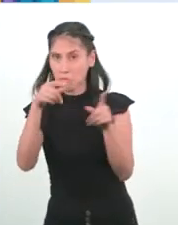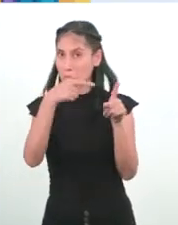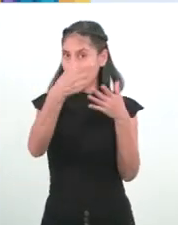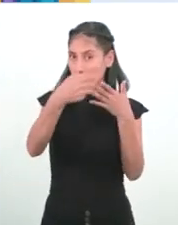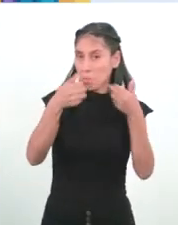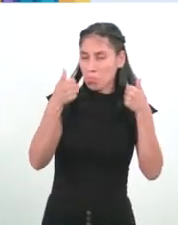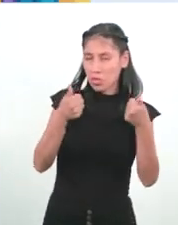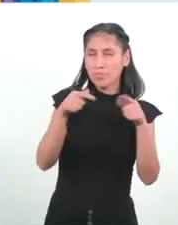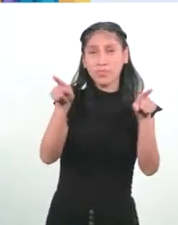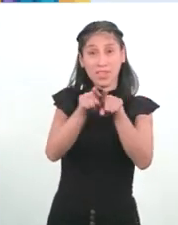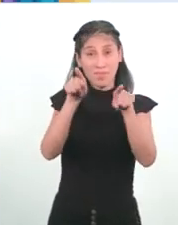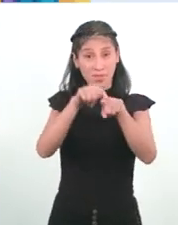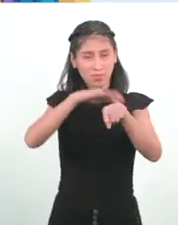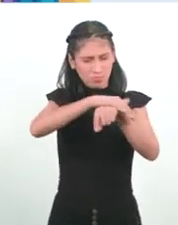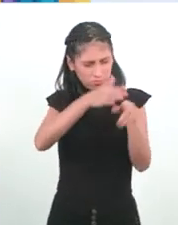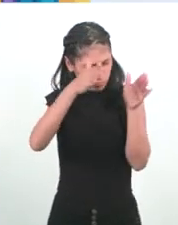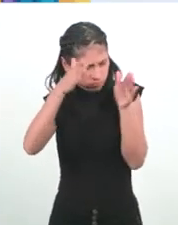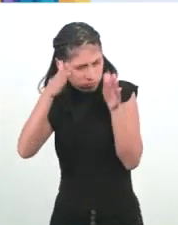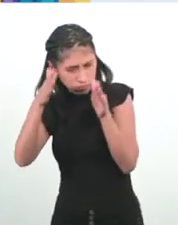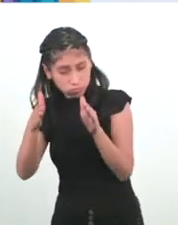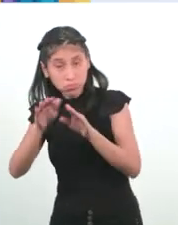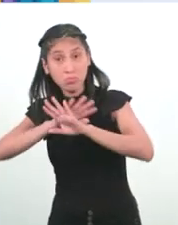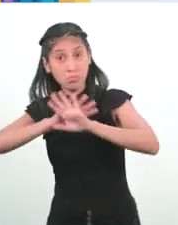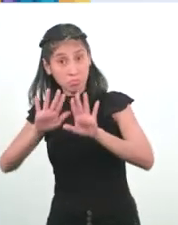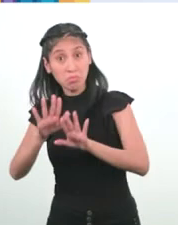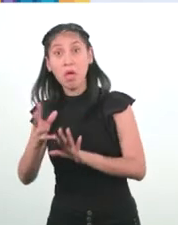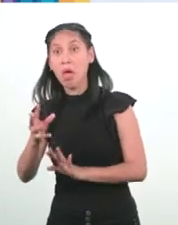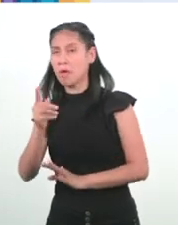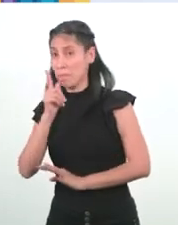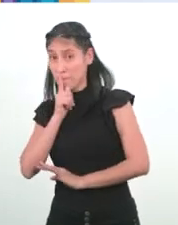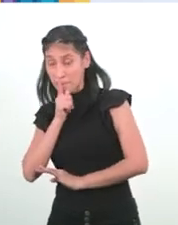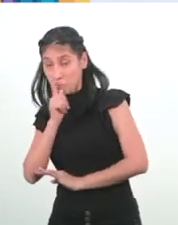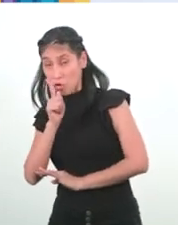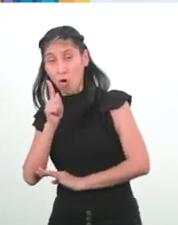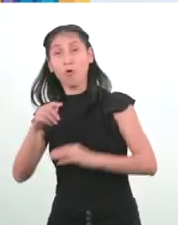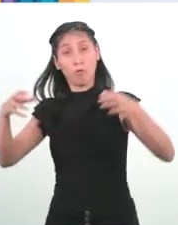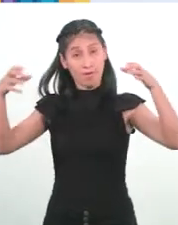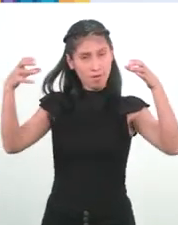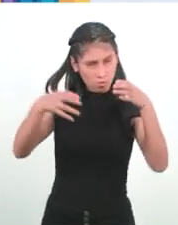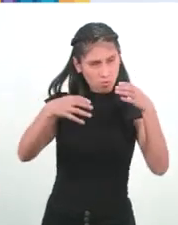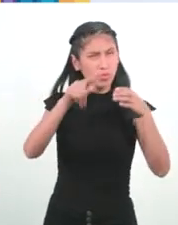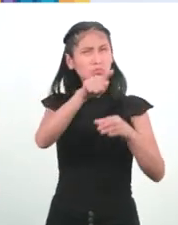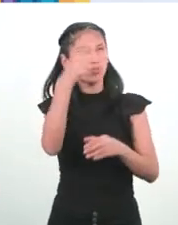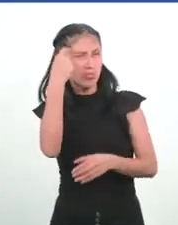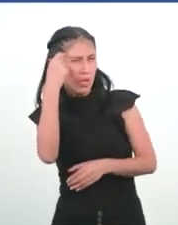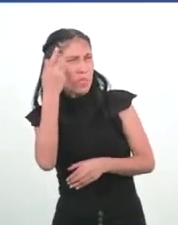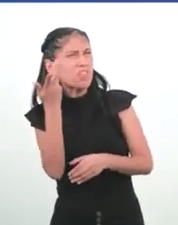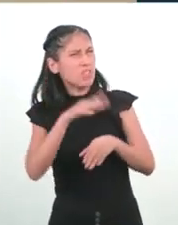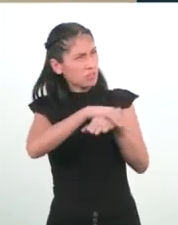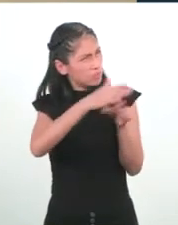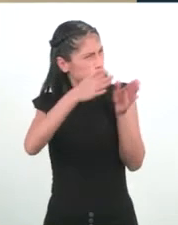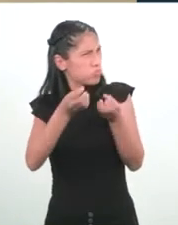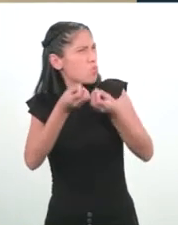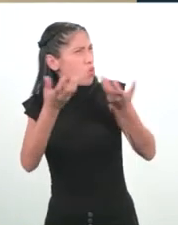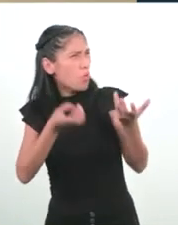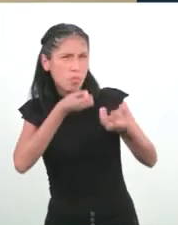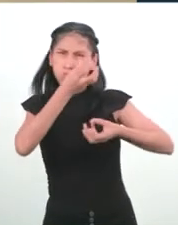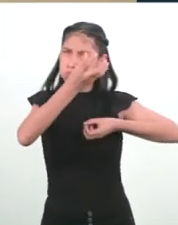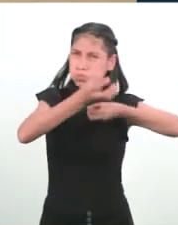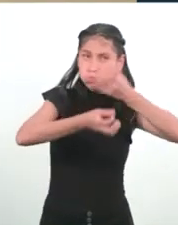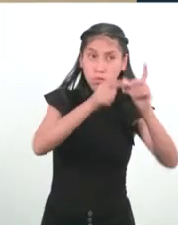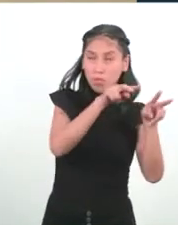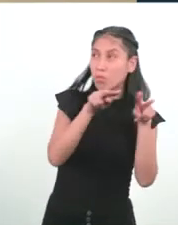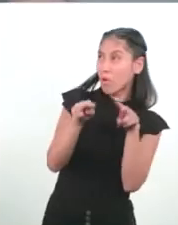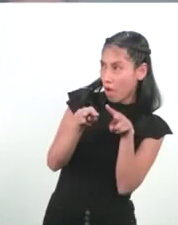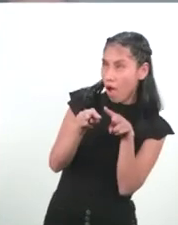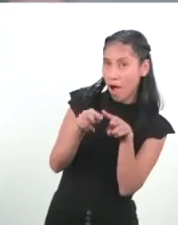la propuesta, ya sea en forma oral o escrita, y ser lo más convincente que podamos. Ejecutar la